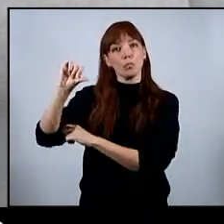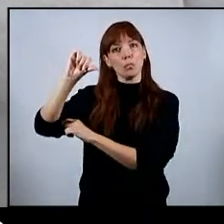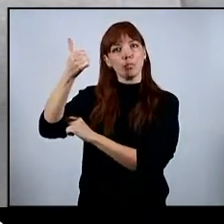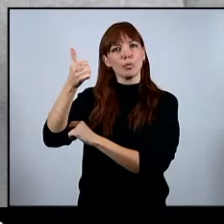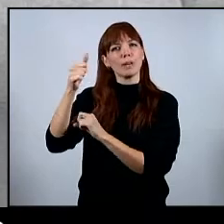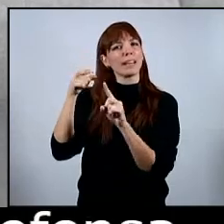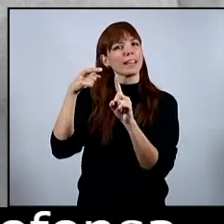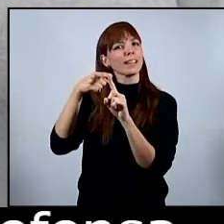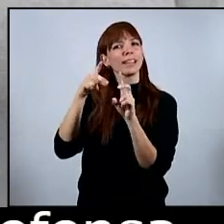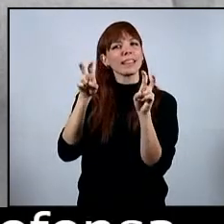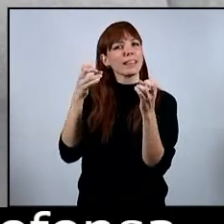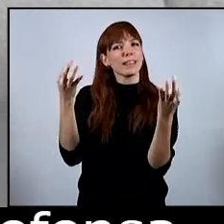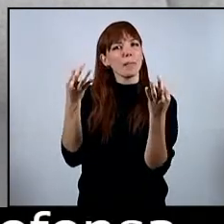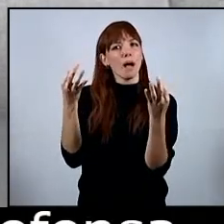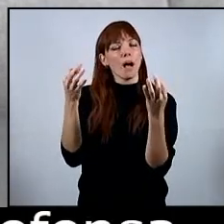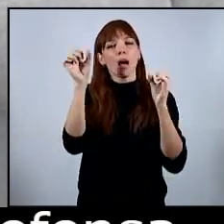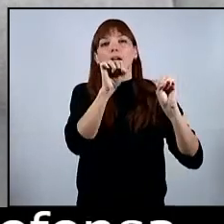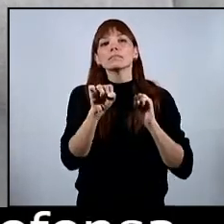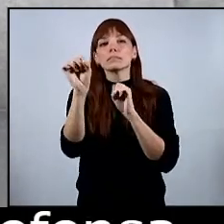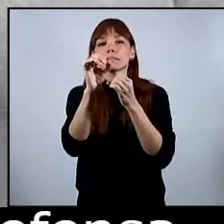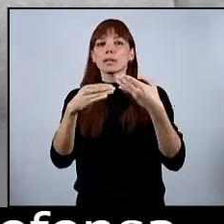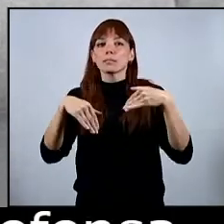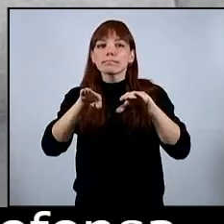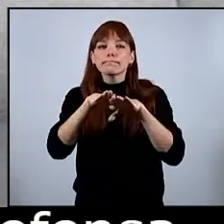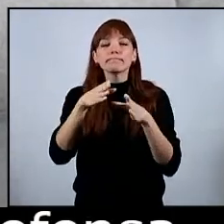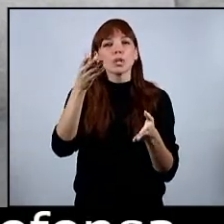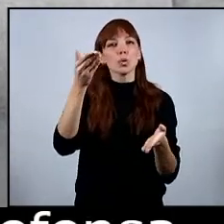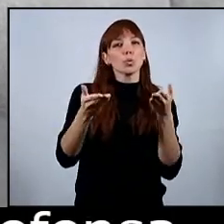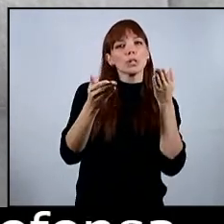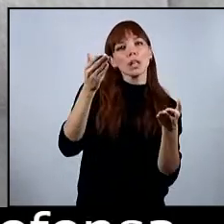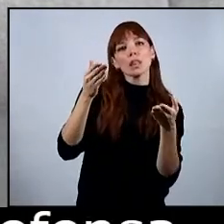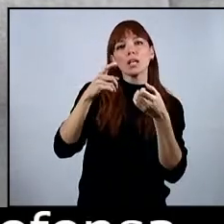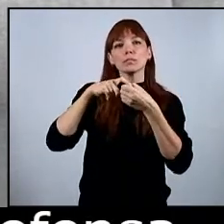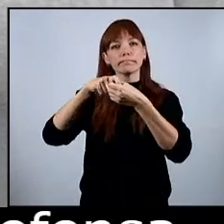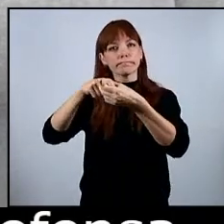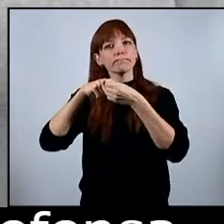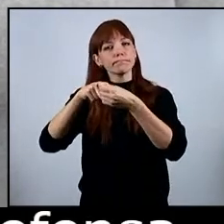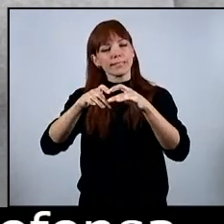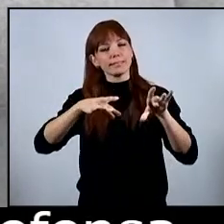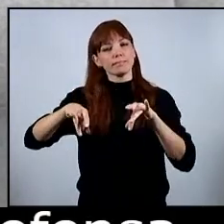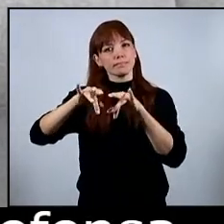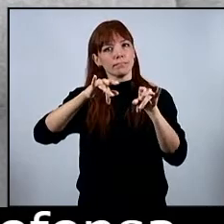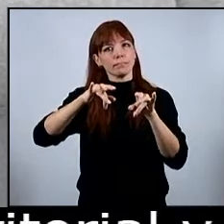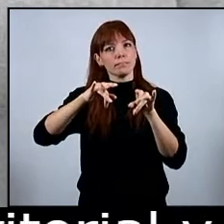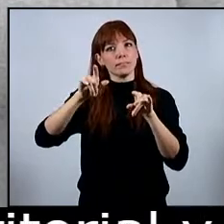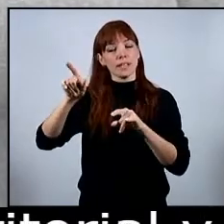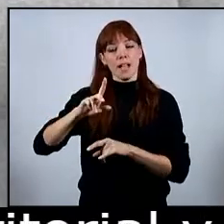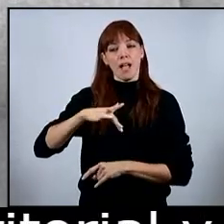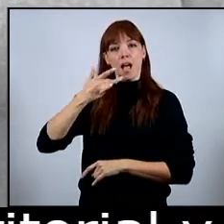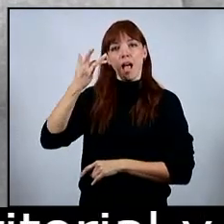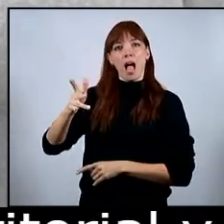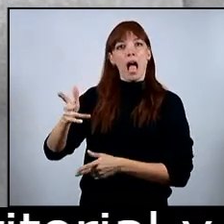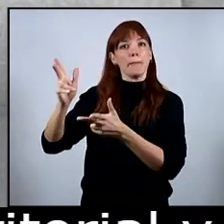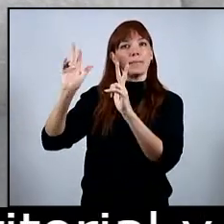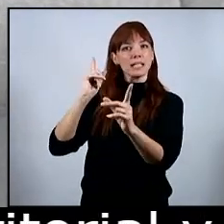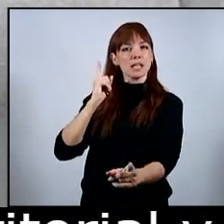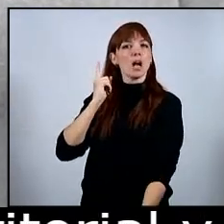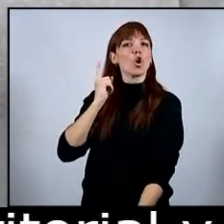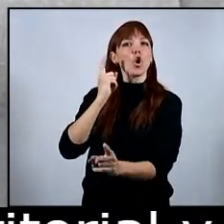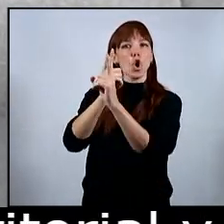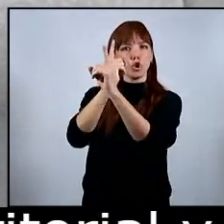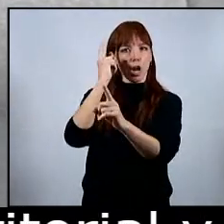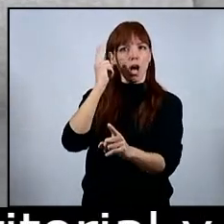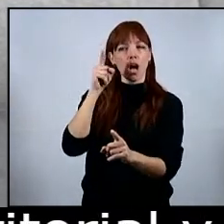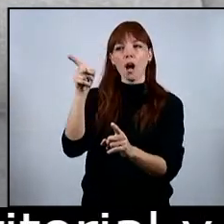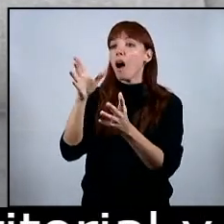igualdad, de la justicia y de la solidaridad interterritorial y contra la amnistía y los acuerdos que